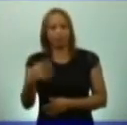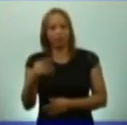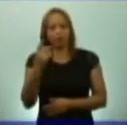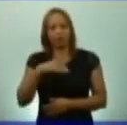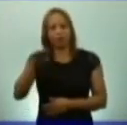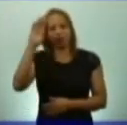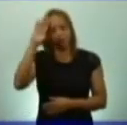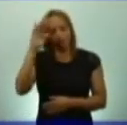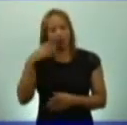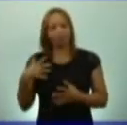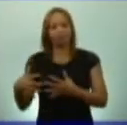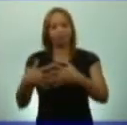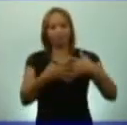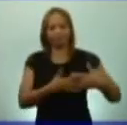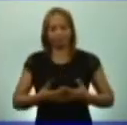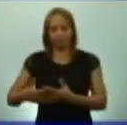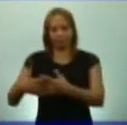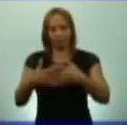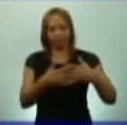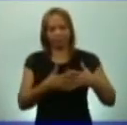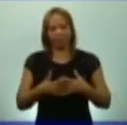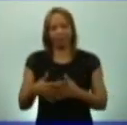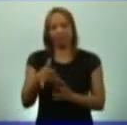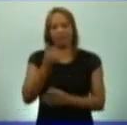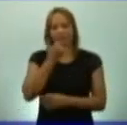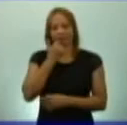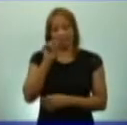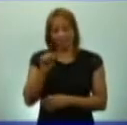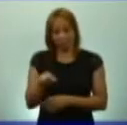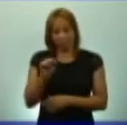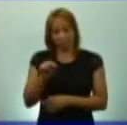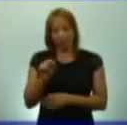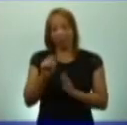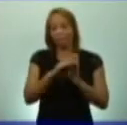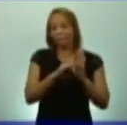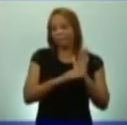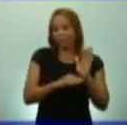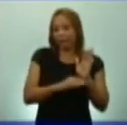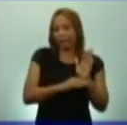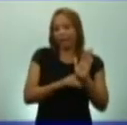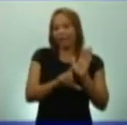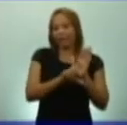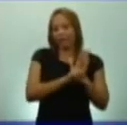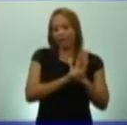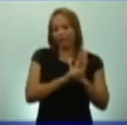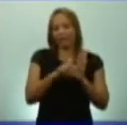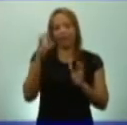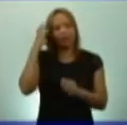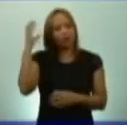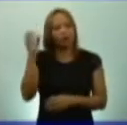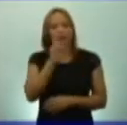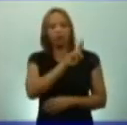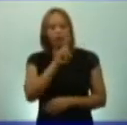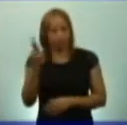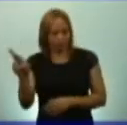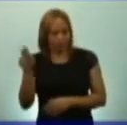y estadounidenses que habían sido afectados por las justas medidas y leyes del gobierno